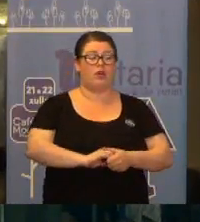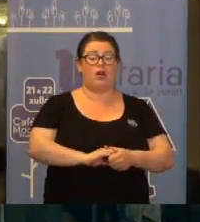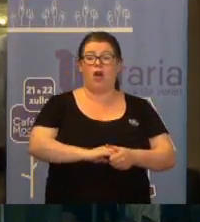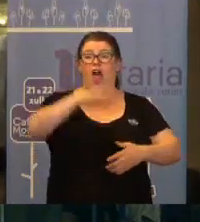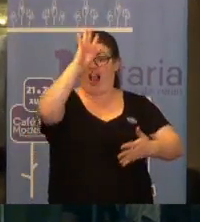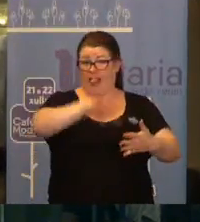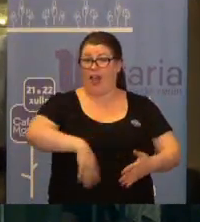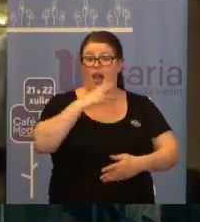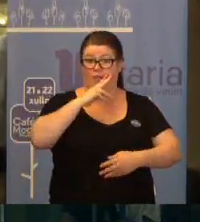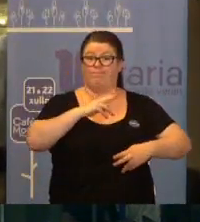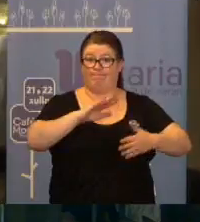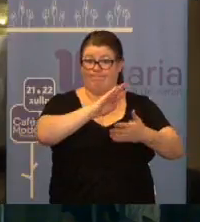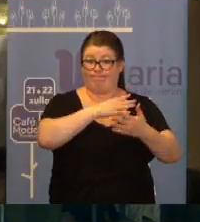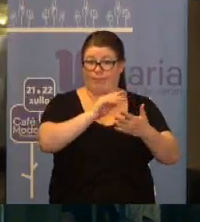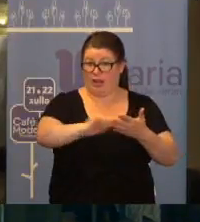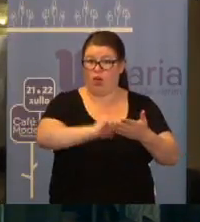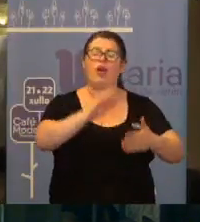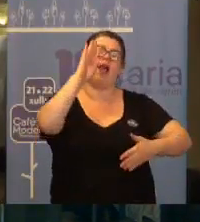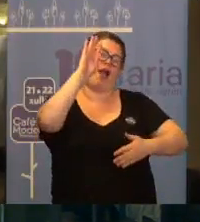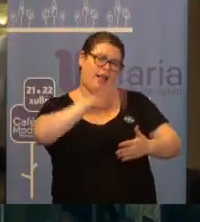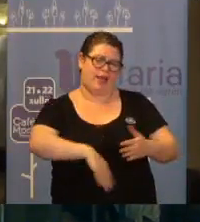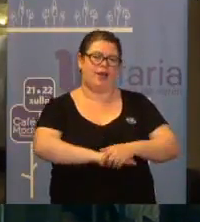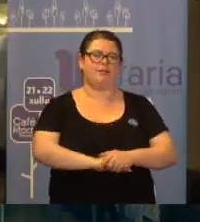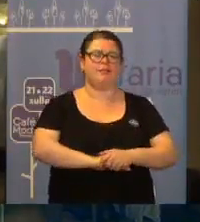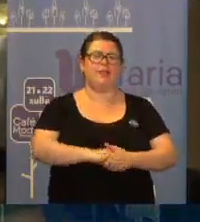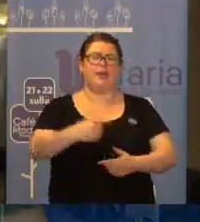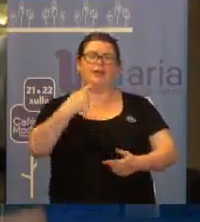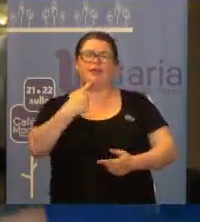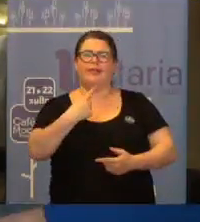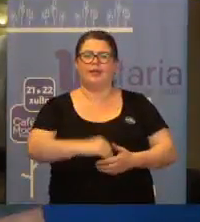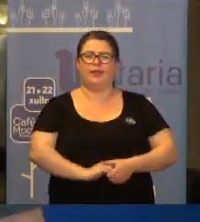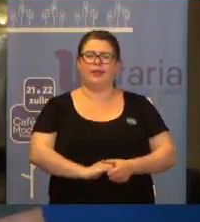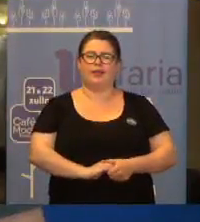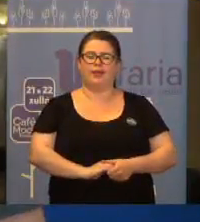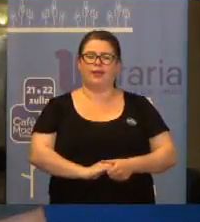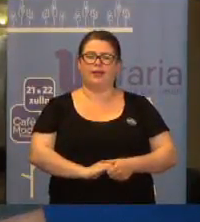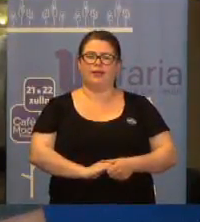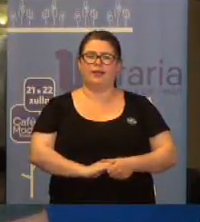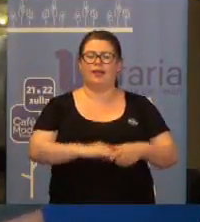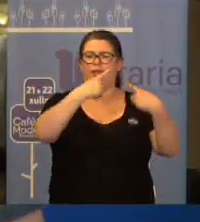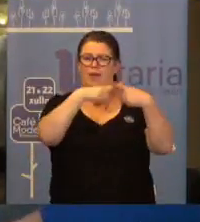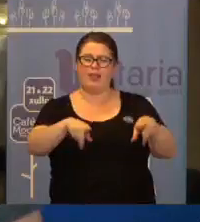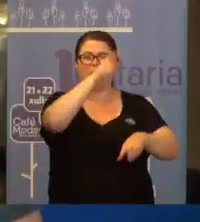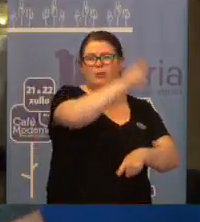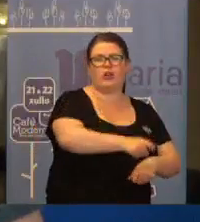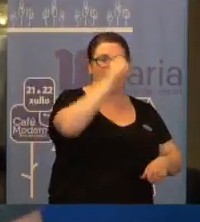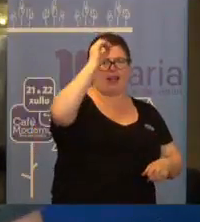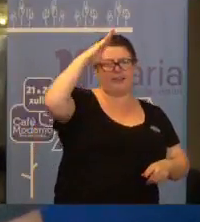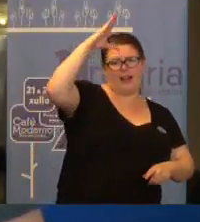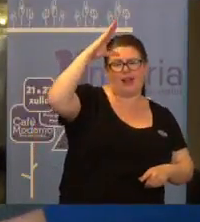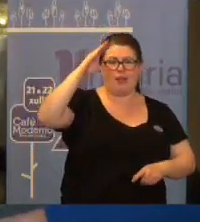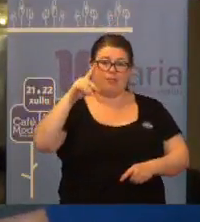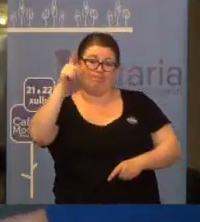catalán pois, por excelencia. Non? E dice que Pla, en un momento, que a diferencia entre unha persoa inteligente e unha que non é